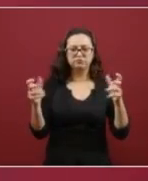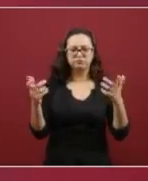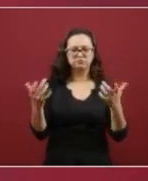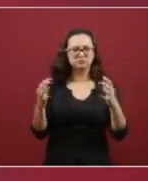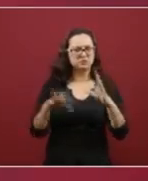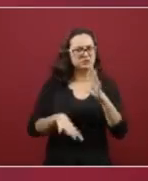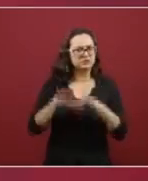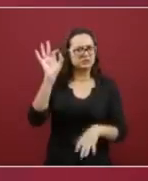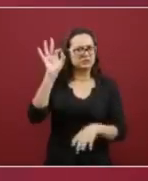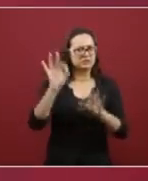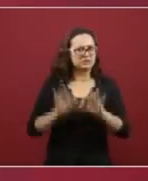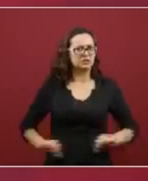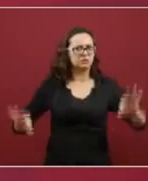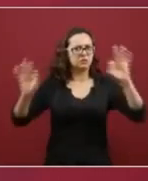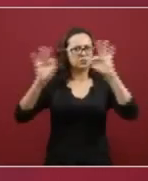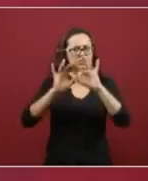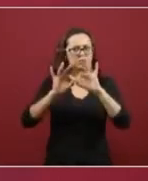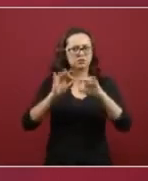destacado.